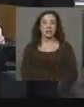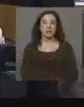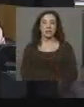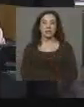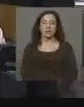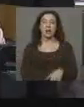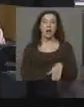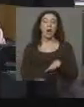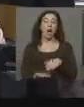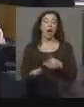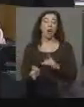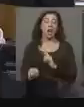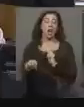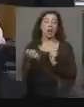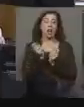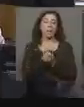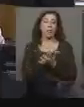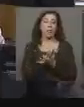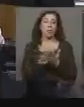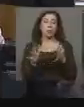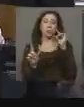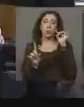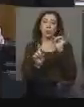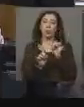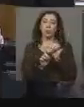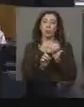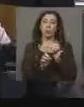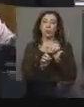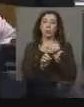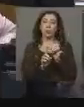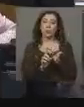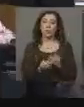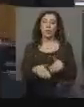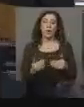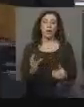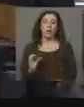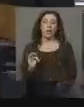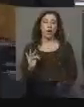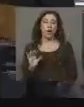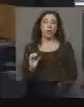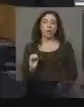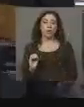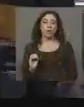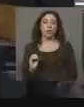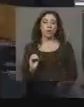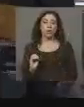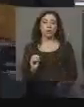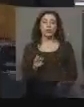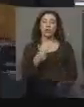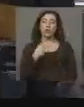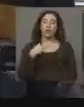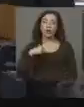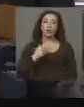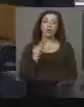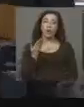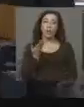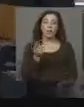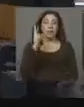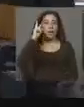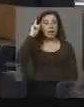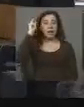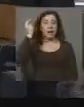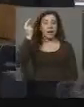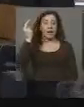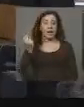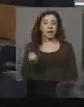ha cambiado enormemente cuál es el sentido que tiene en este minuto la Corfo y por lo tanto estamos solicitando que se cree esta